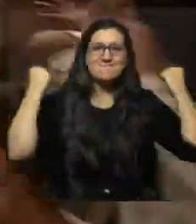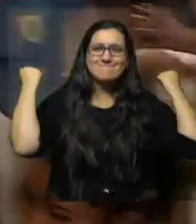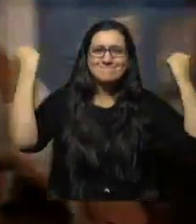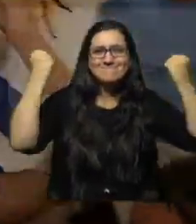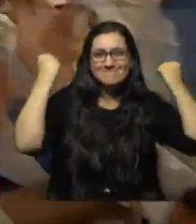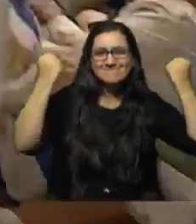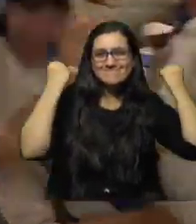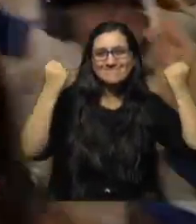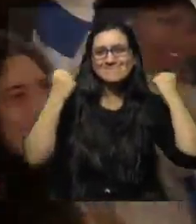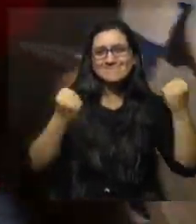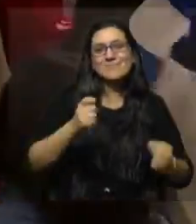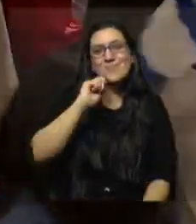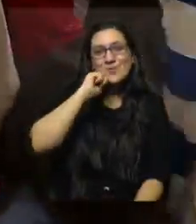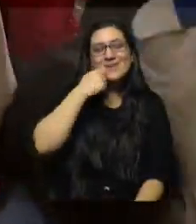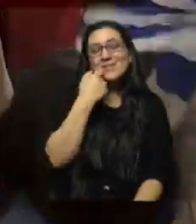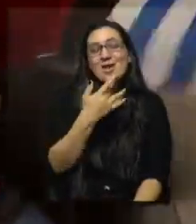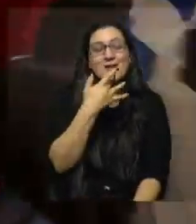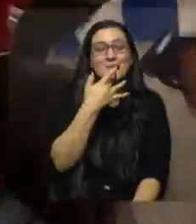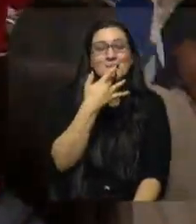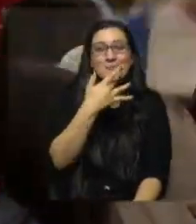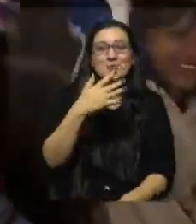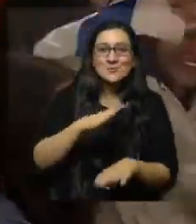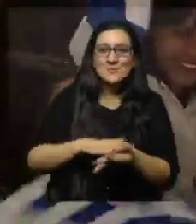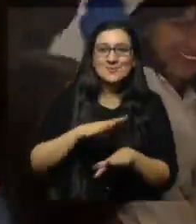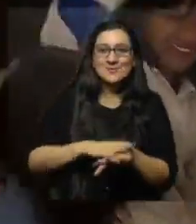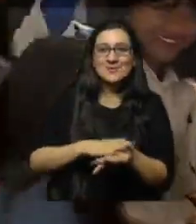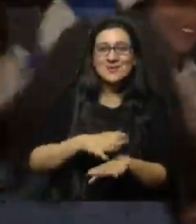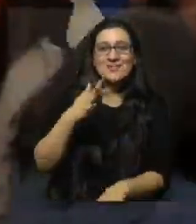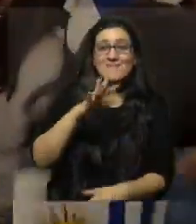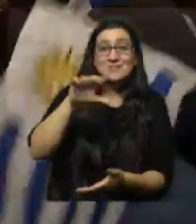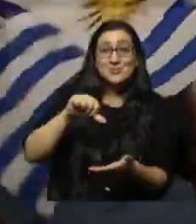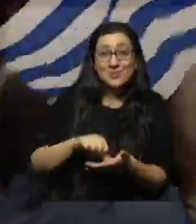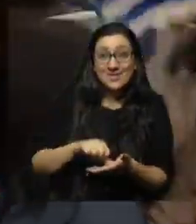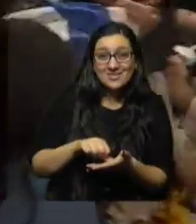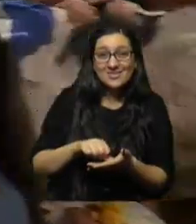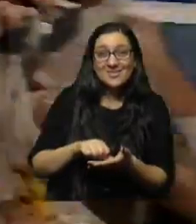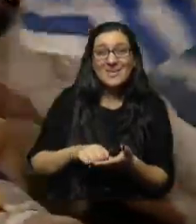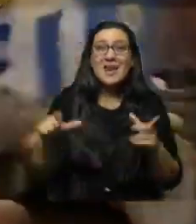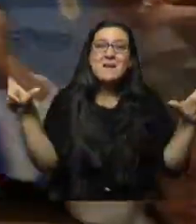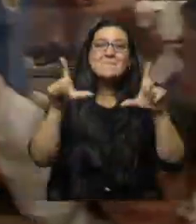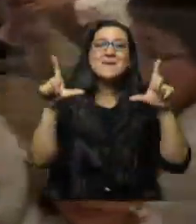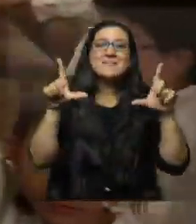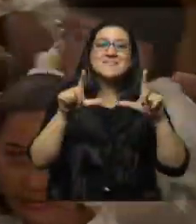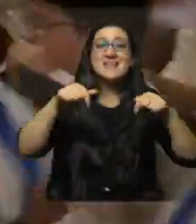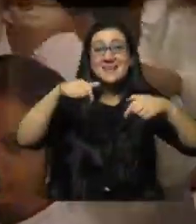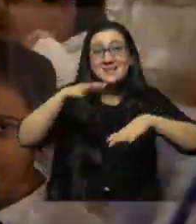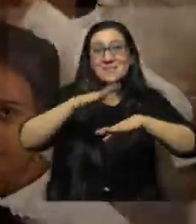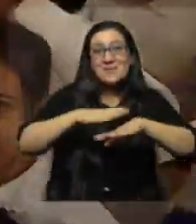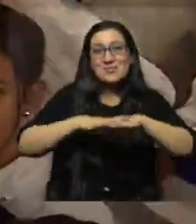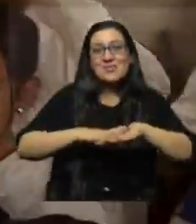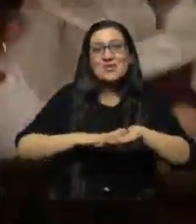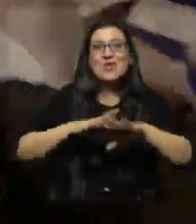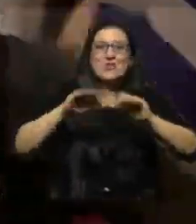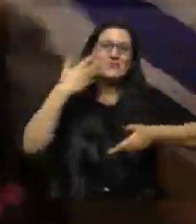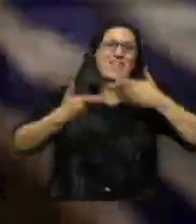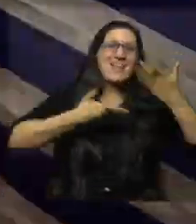Qué lindo, ¿eh? Hermoso momento. TV Ciudad. en la pantalla en este instante. Bueno,